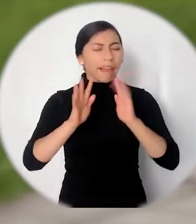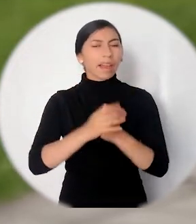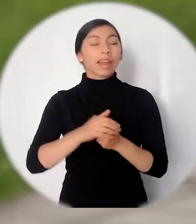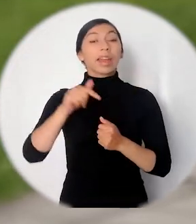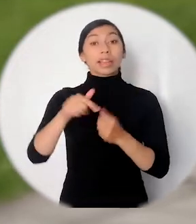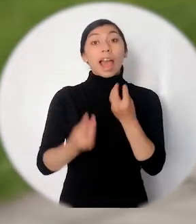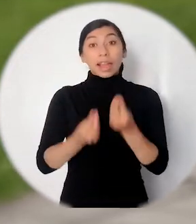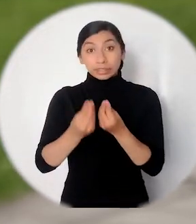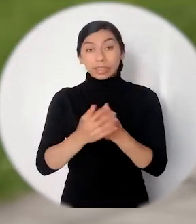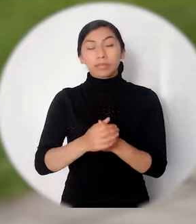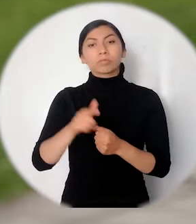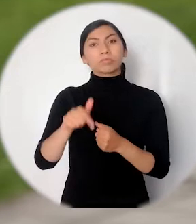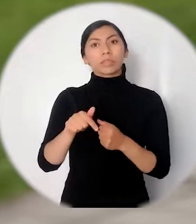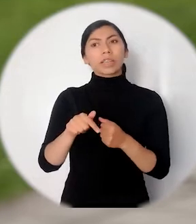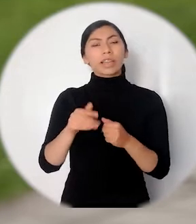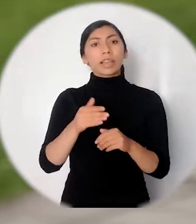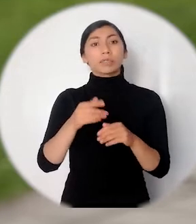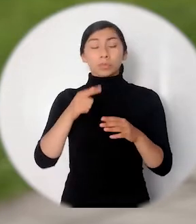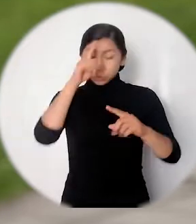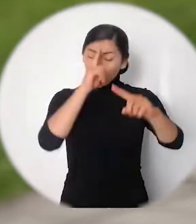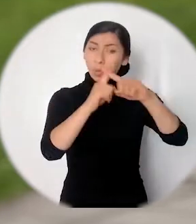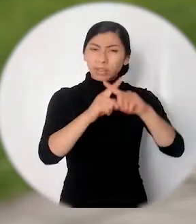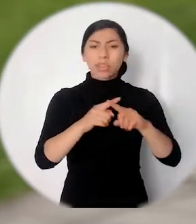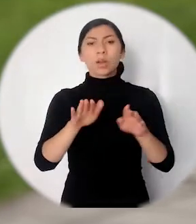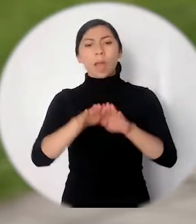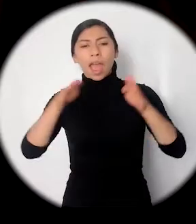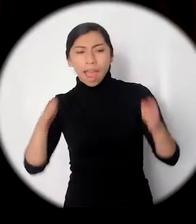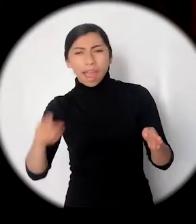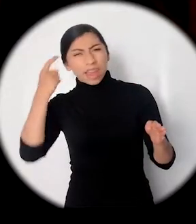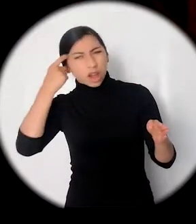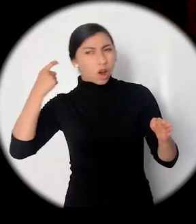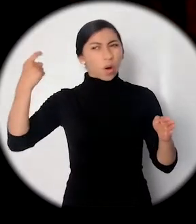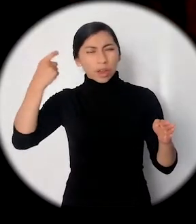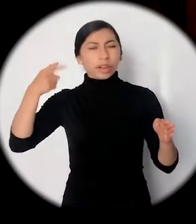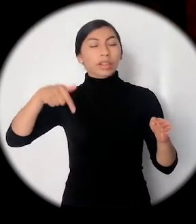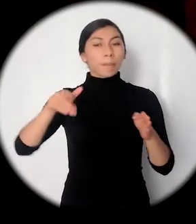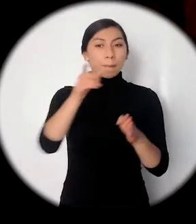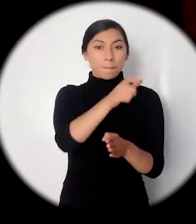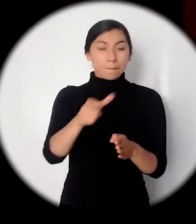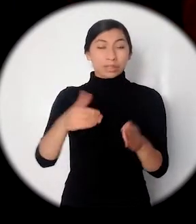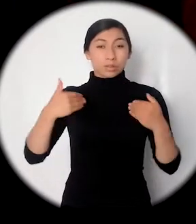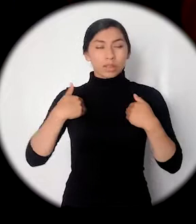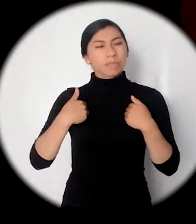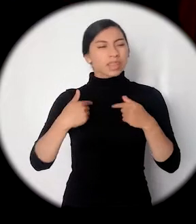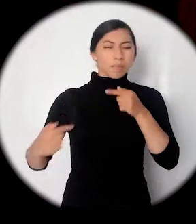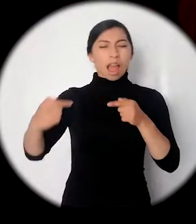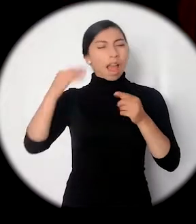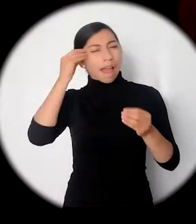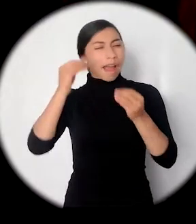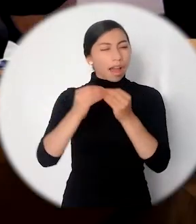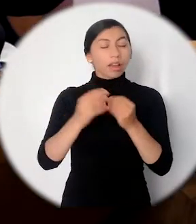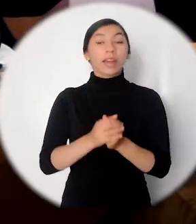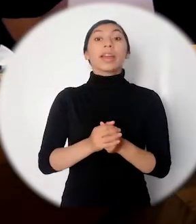territorio, en donde logramos sentar a gobernaciones con mesas de participación efectiva de víctimas. Estas jornadas se ejecutaron de